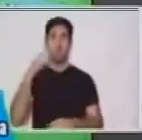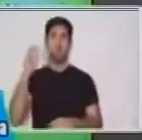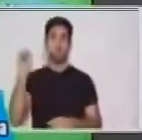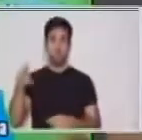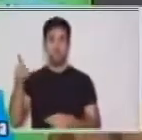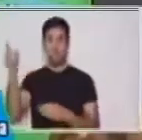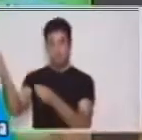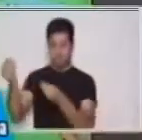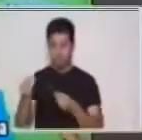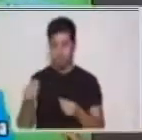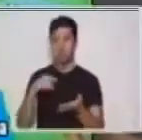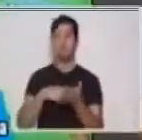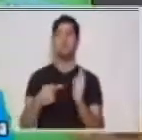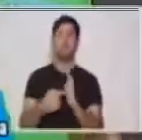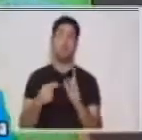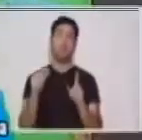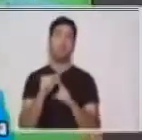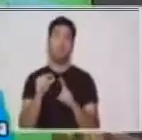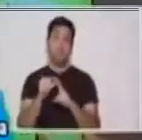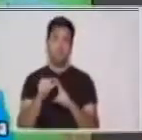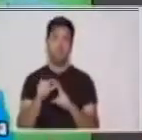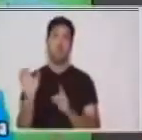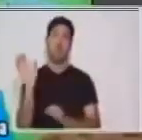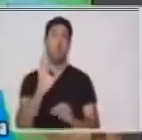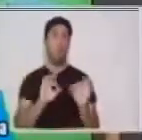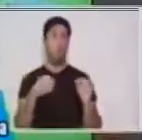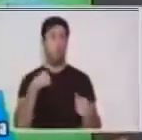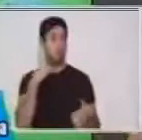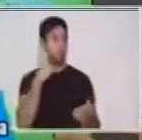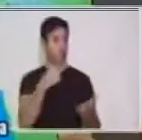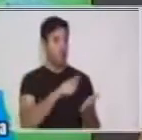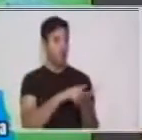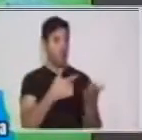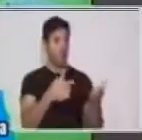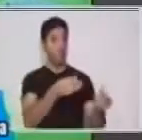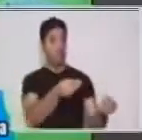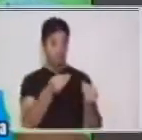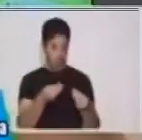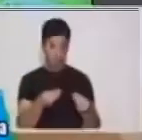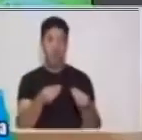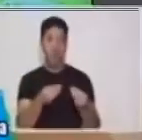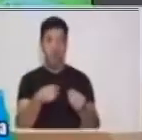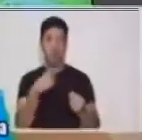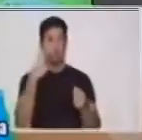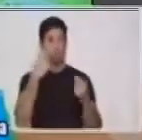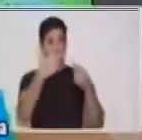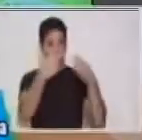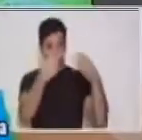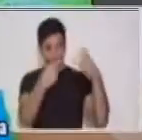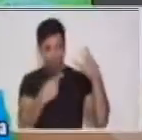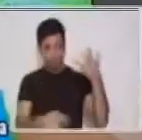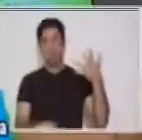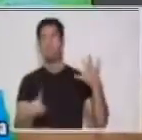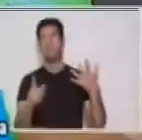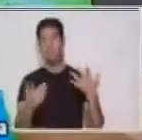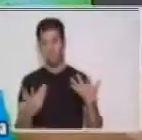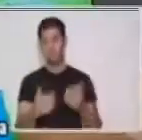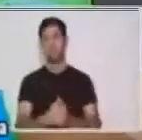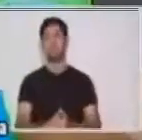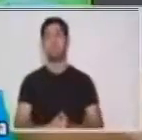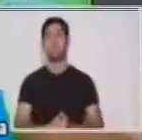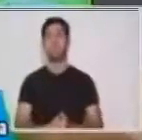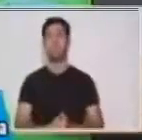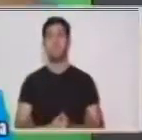idea. Si busco a alguien o un libro que hable sobre el tema, voy a encontrar un dato, un